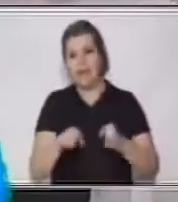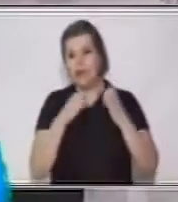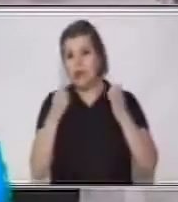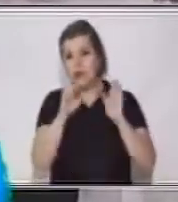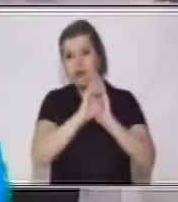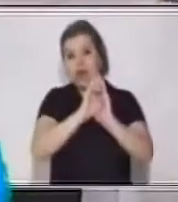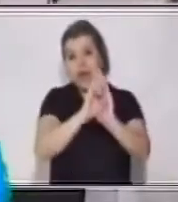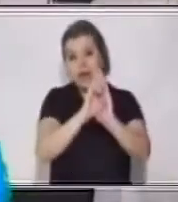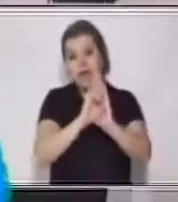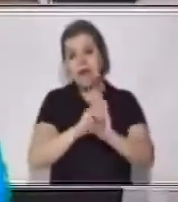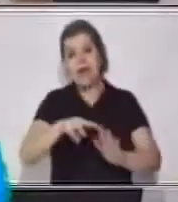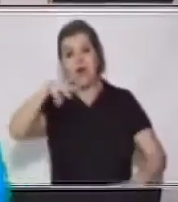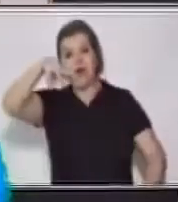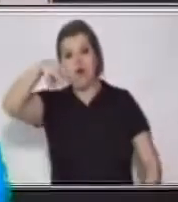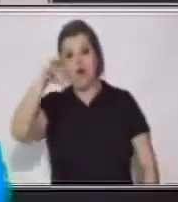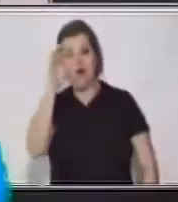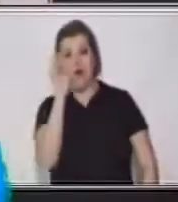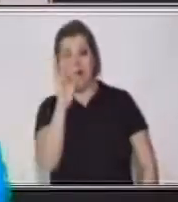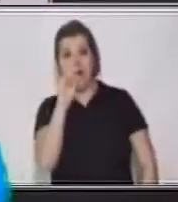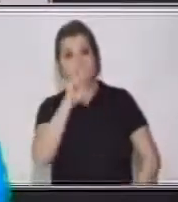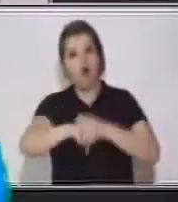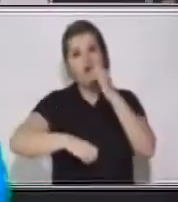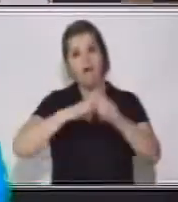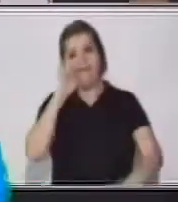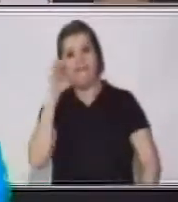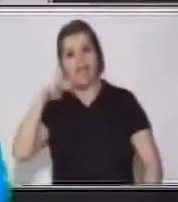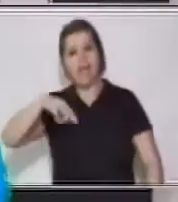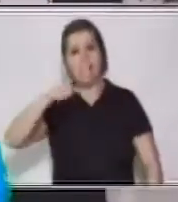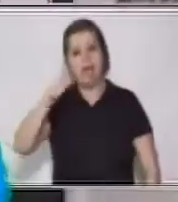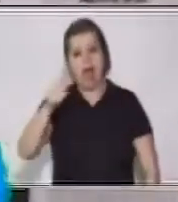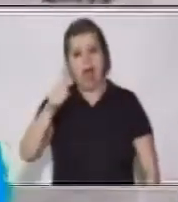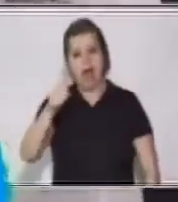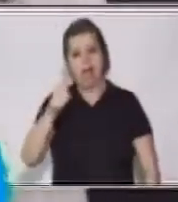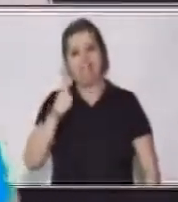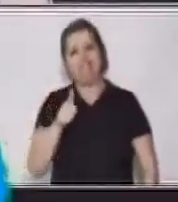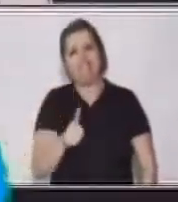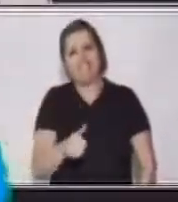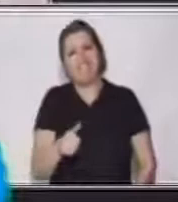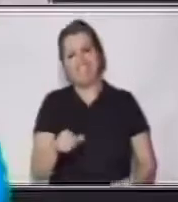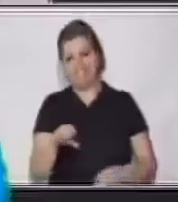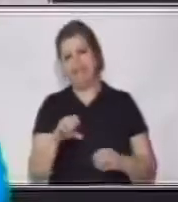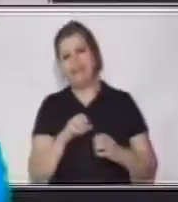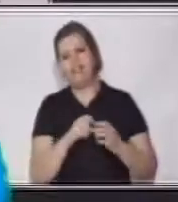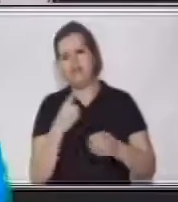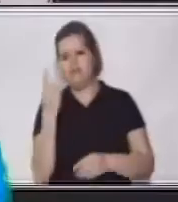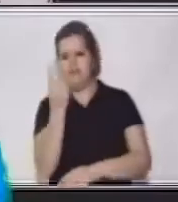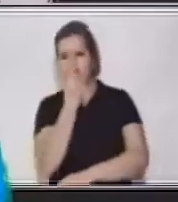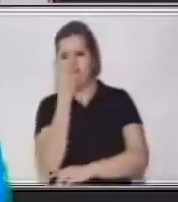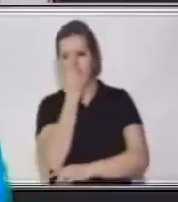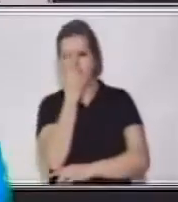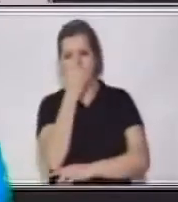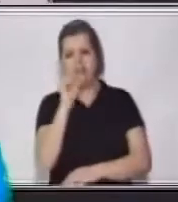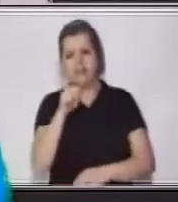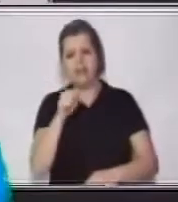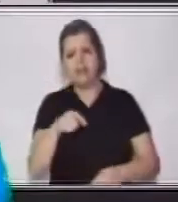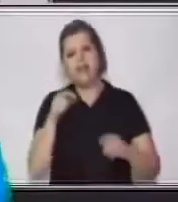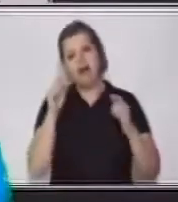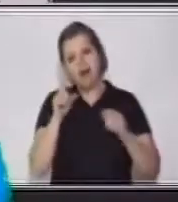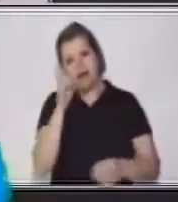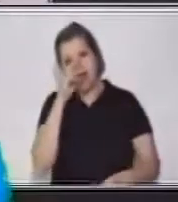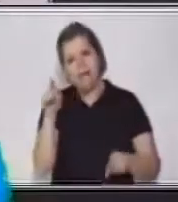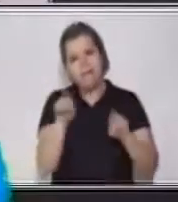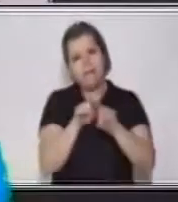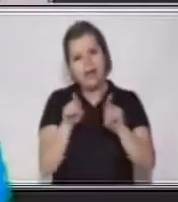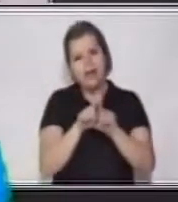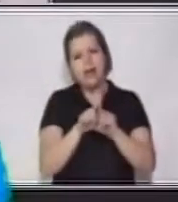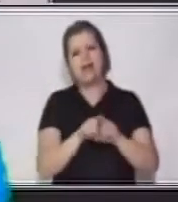de un morfema base y un morfema clase? Bueno, entonces vamos a situarnos en este momento en nuestro pizarrón y